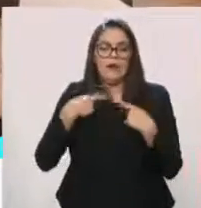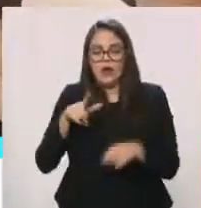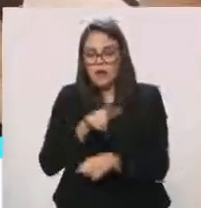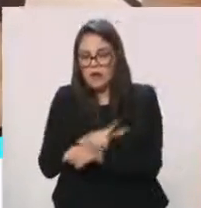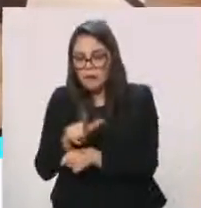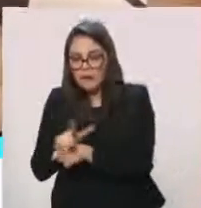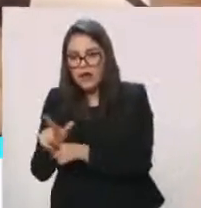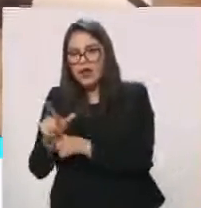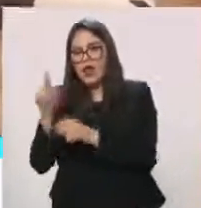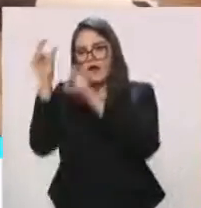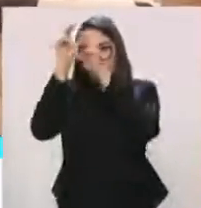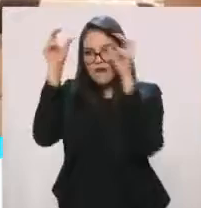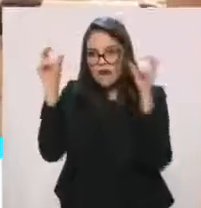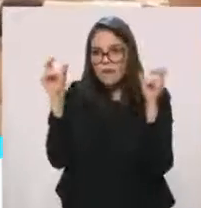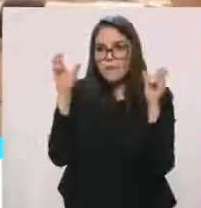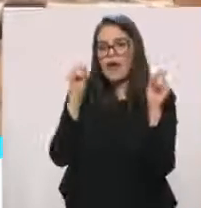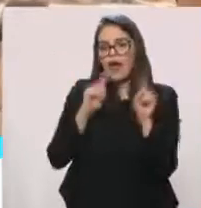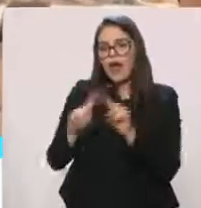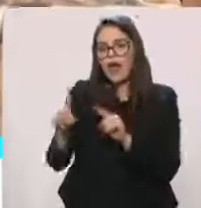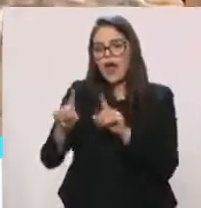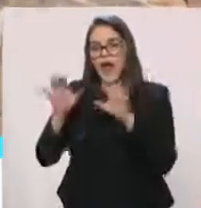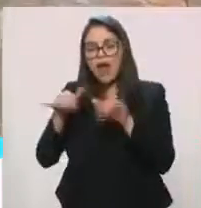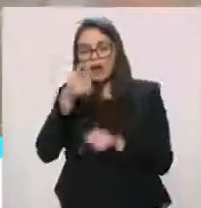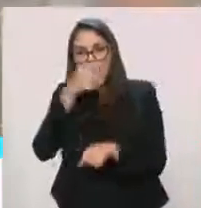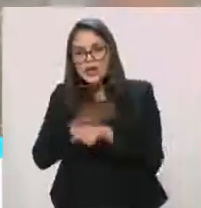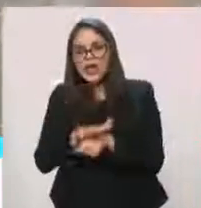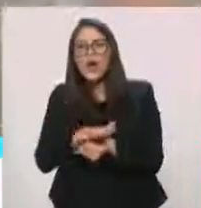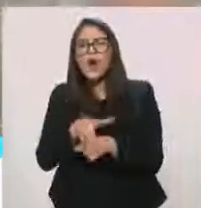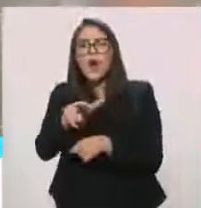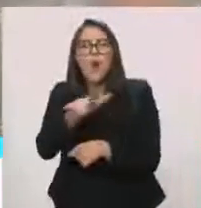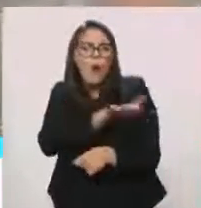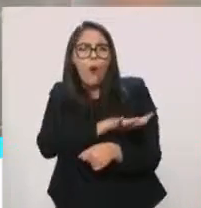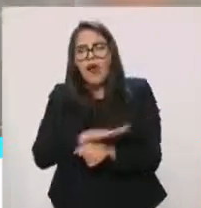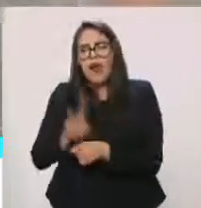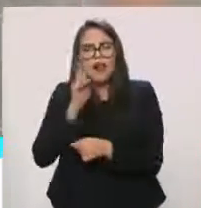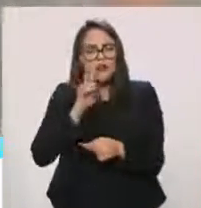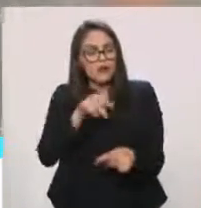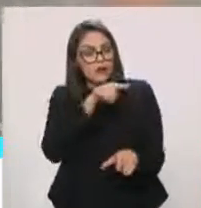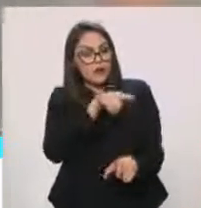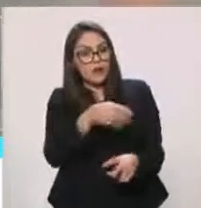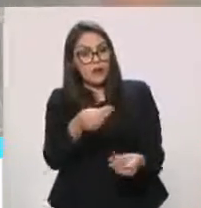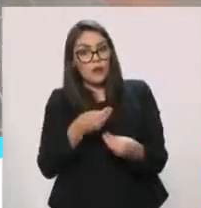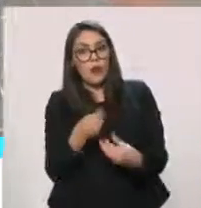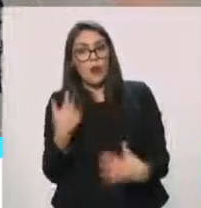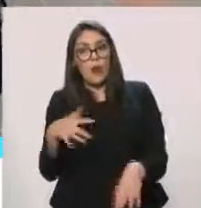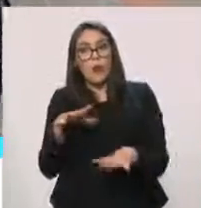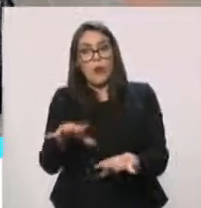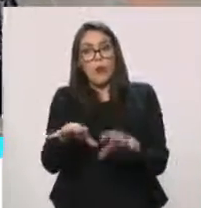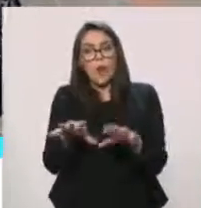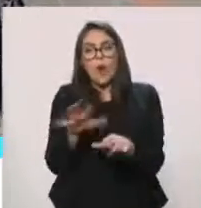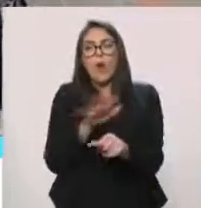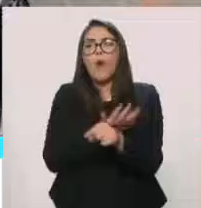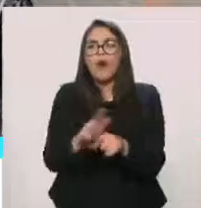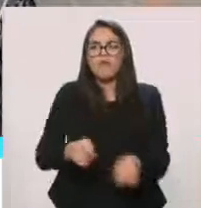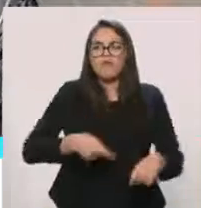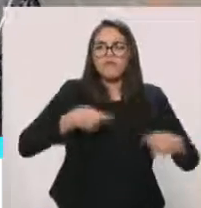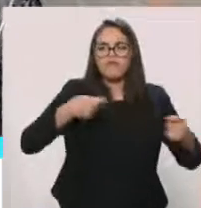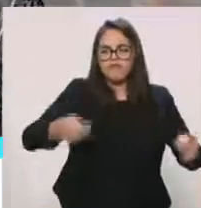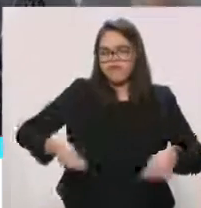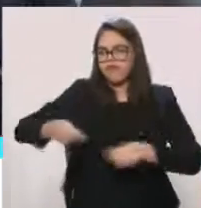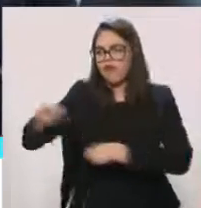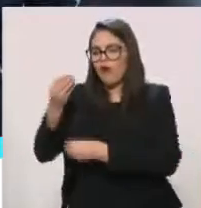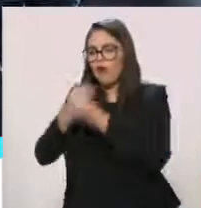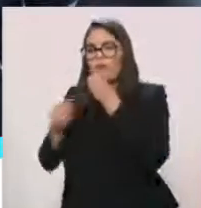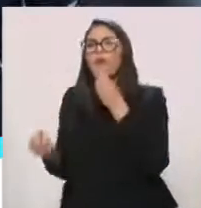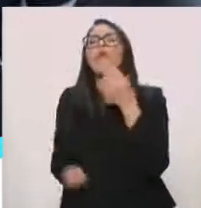limpieza. ¿Cuál ha sido de los mensajes más impactantes que ustedes han recibido y cuántas comidas han entregado pues para tomar